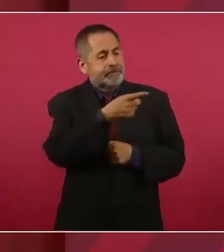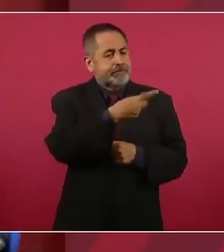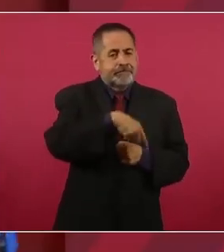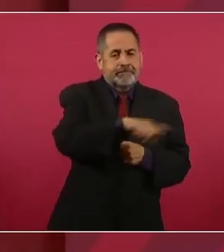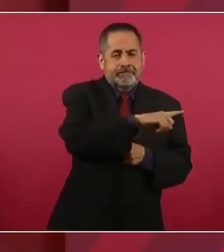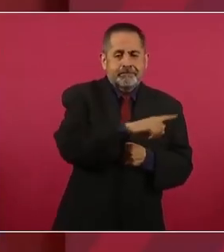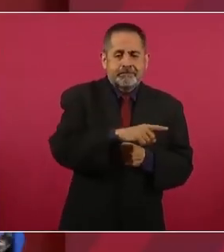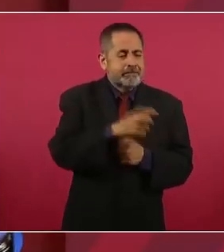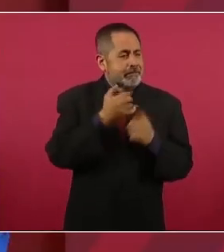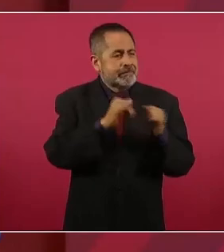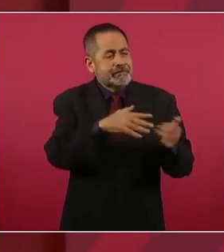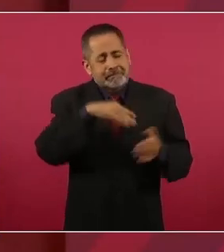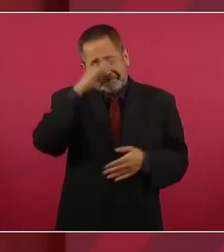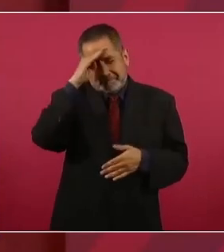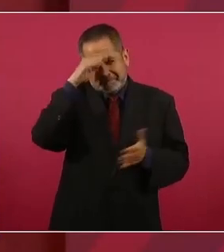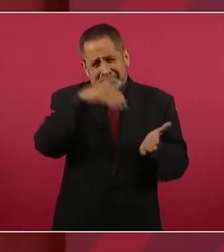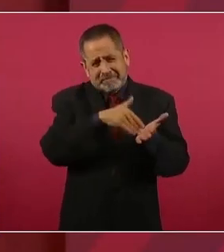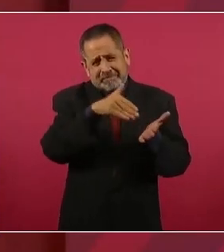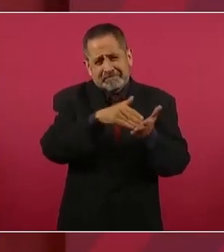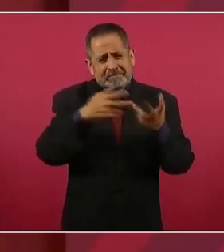así piensan millones,